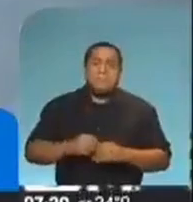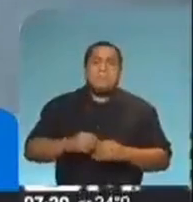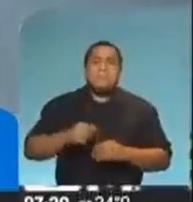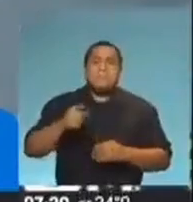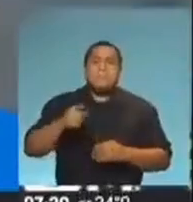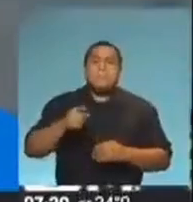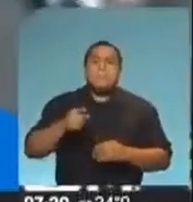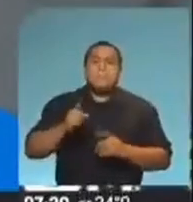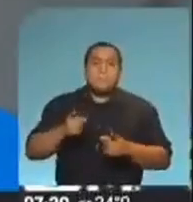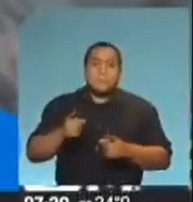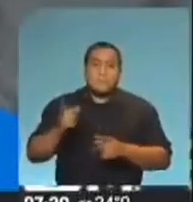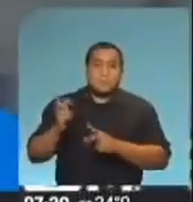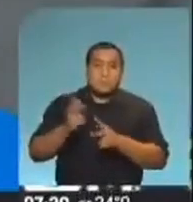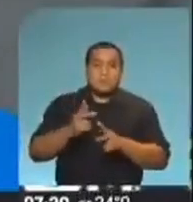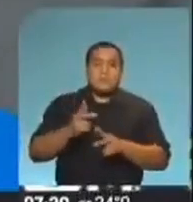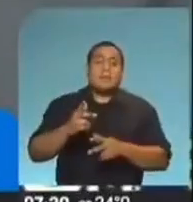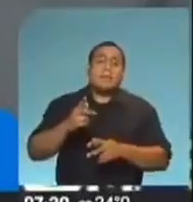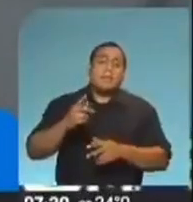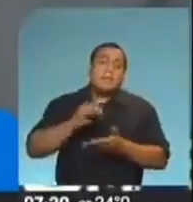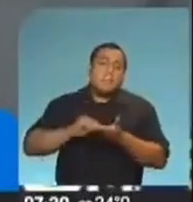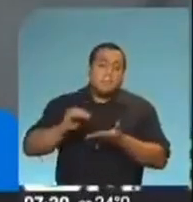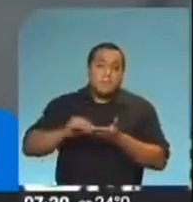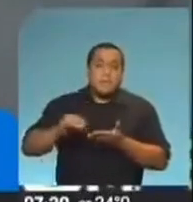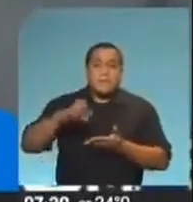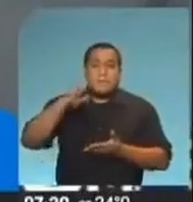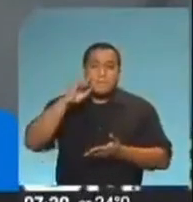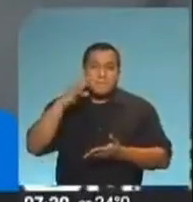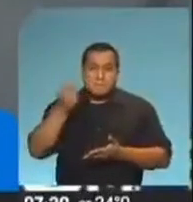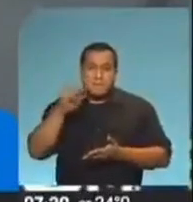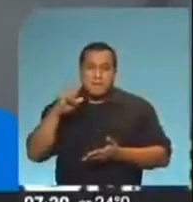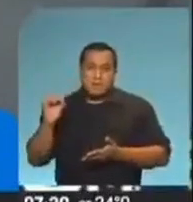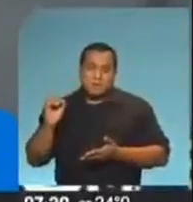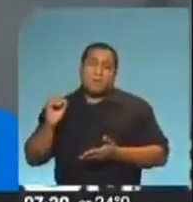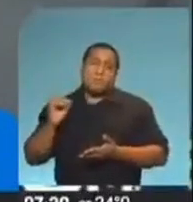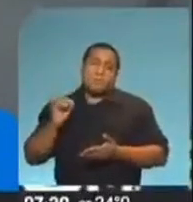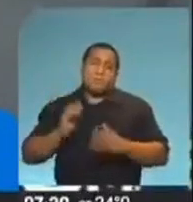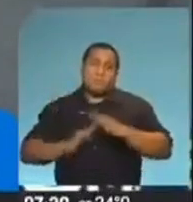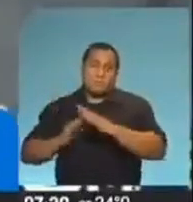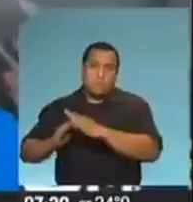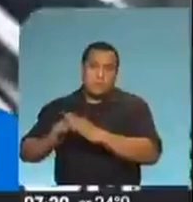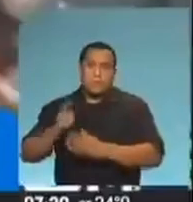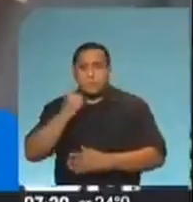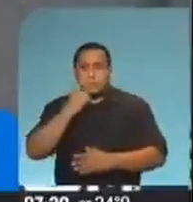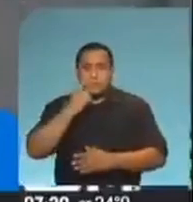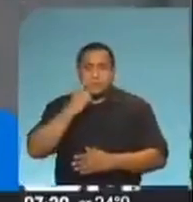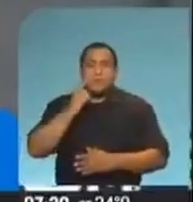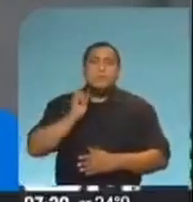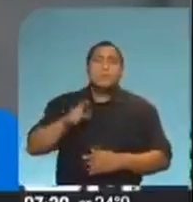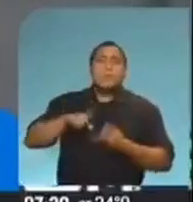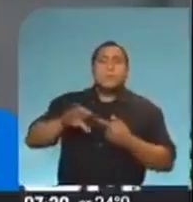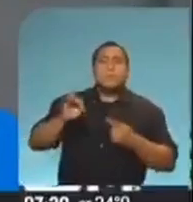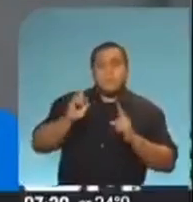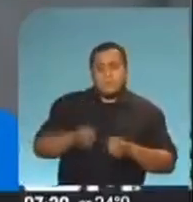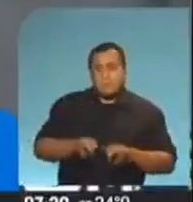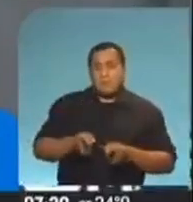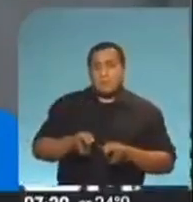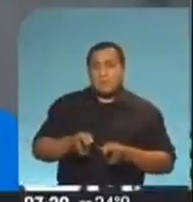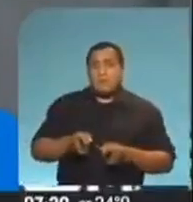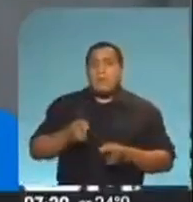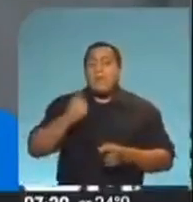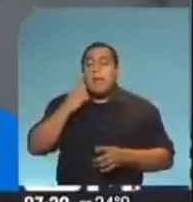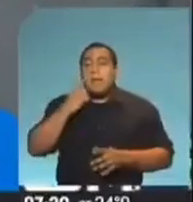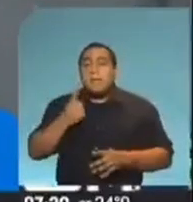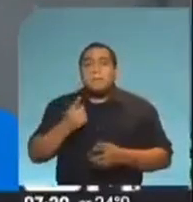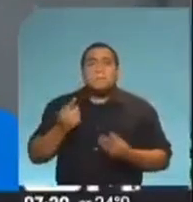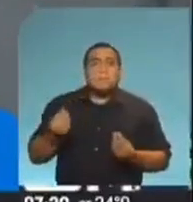como bien decías vos, a la diputada Carolina Píparo y funcionaria municipal, y a Juan Ignacio Bustali, su marido, y que tiene que ver obviamente